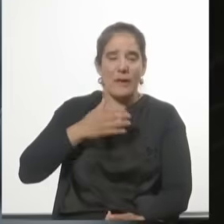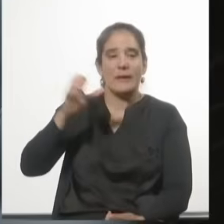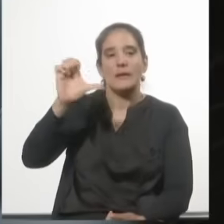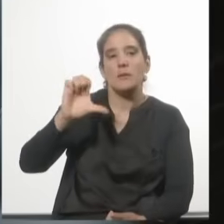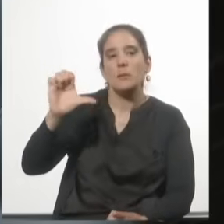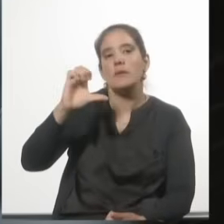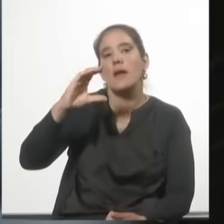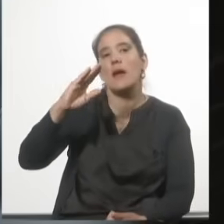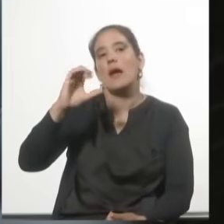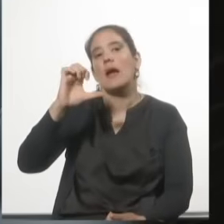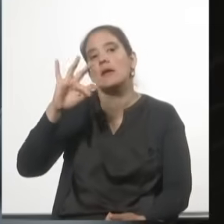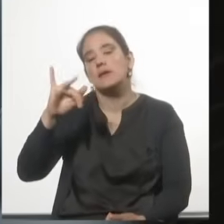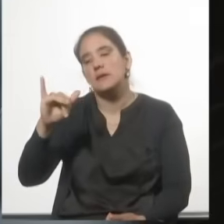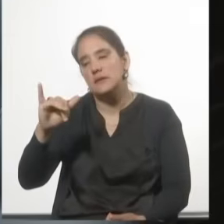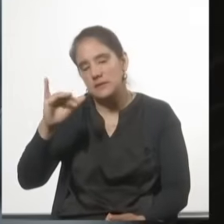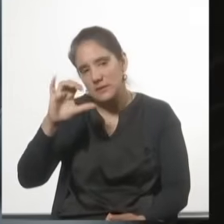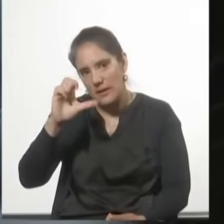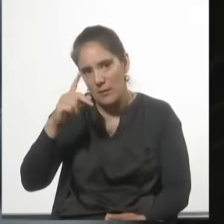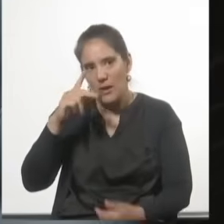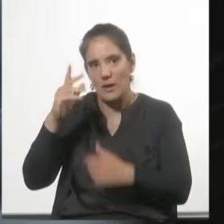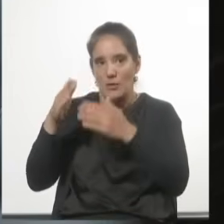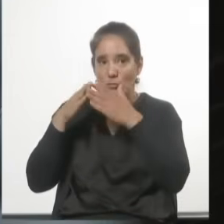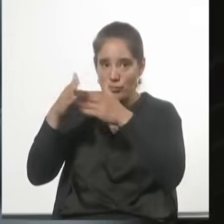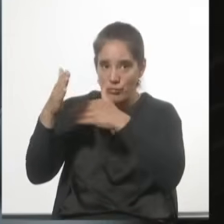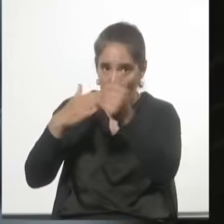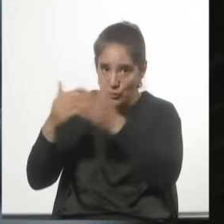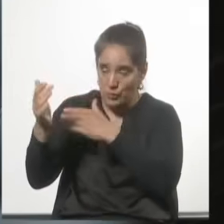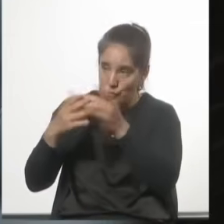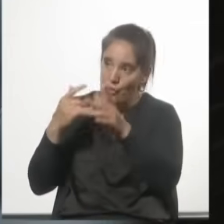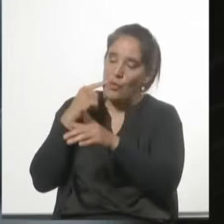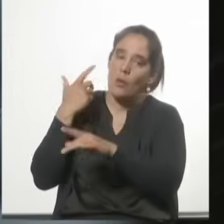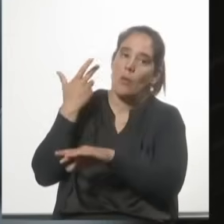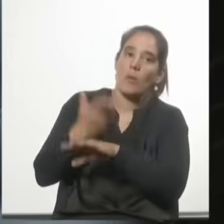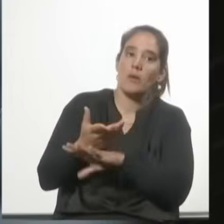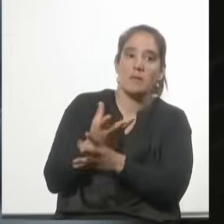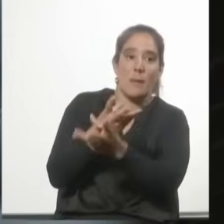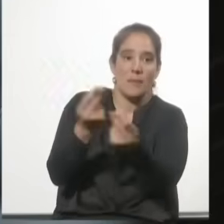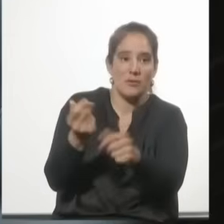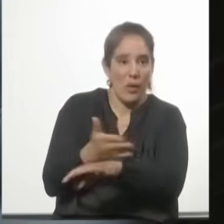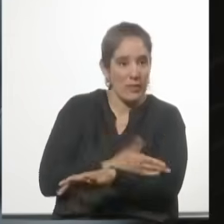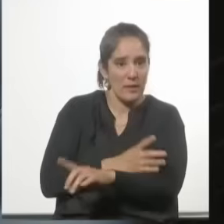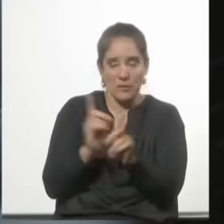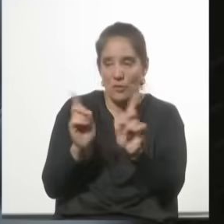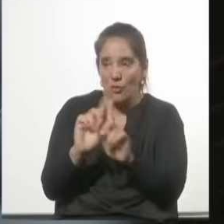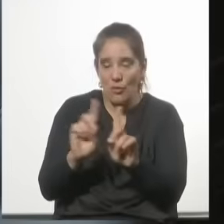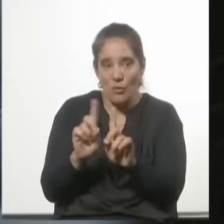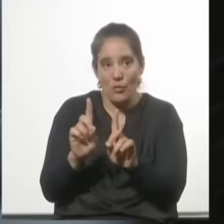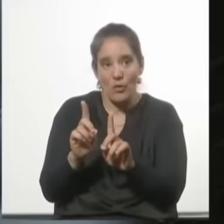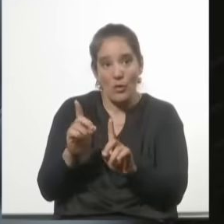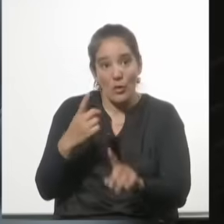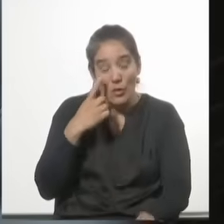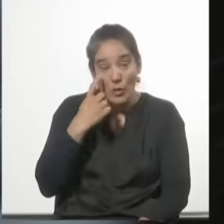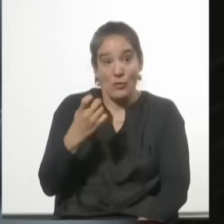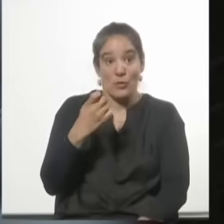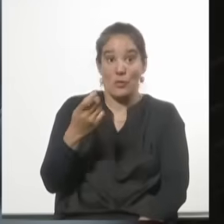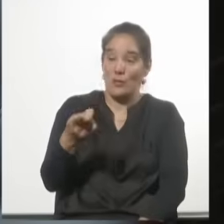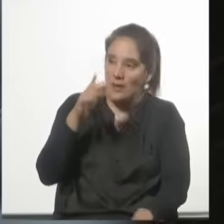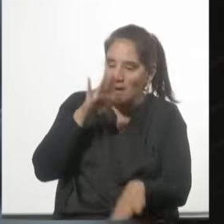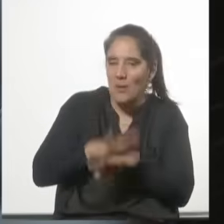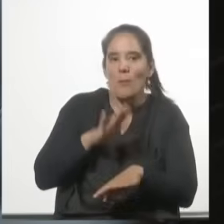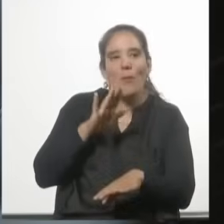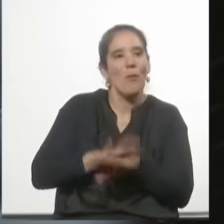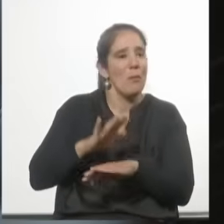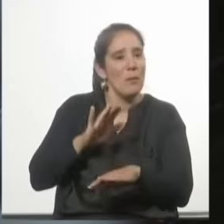resultó insolvente o que desapareció al momento de la ejecución de la garantía. No, lo que se descubrió es que al momento